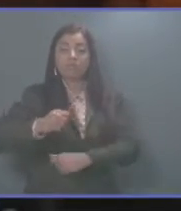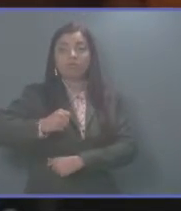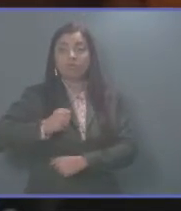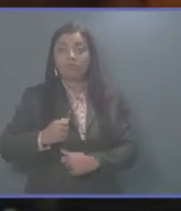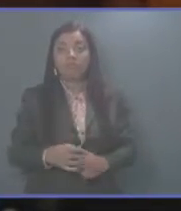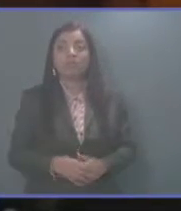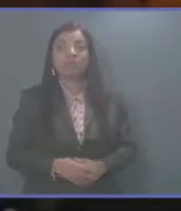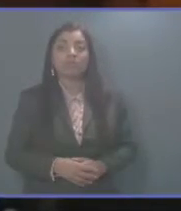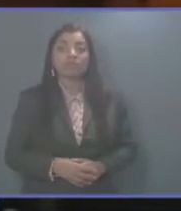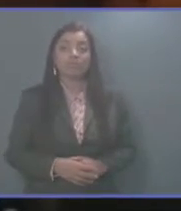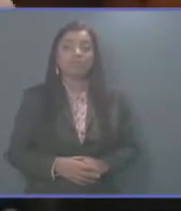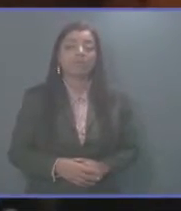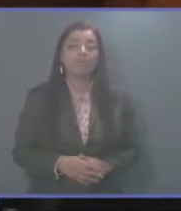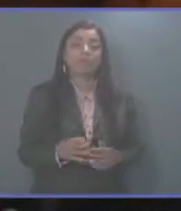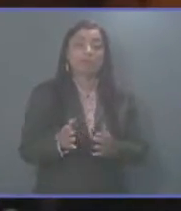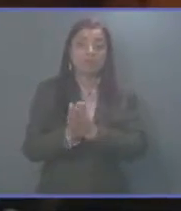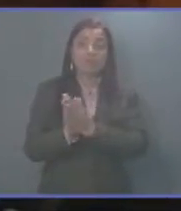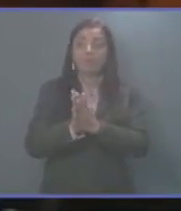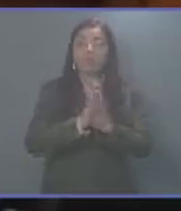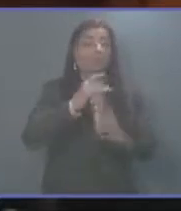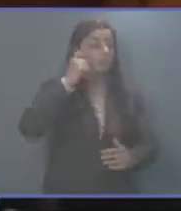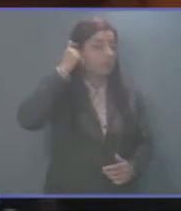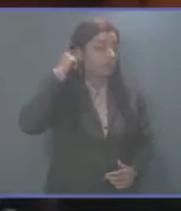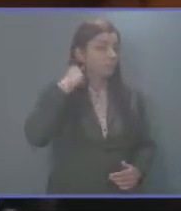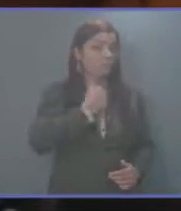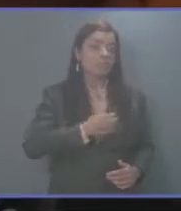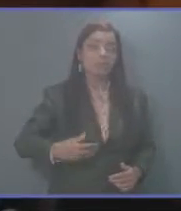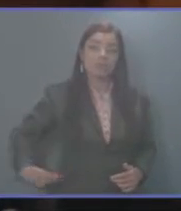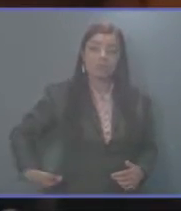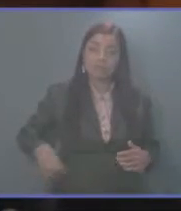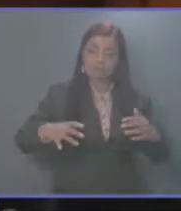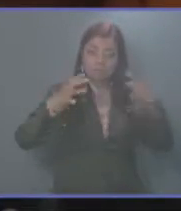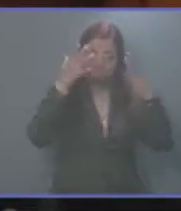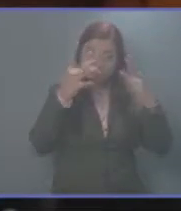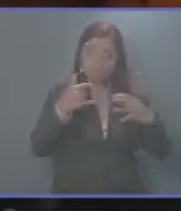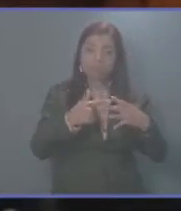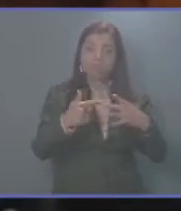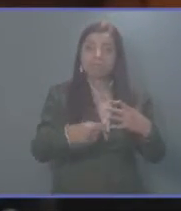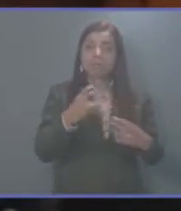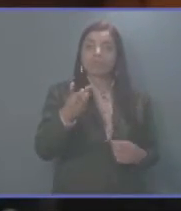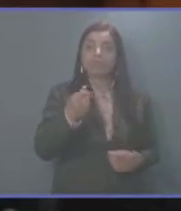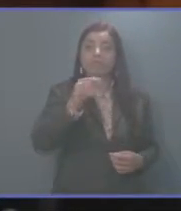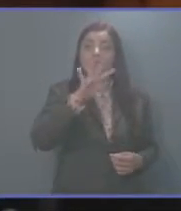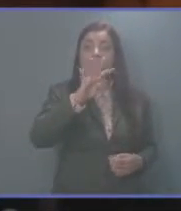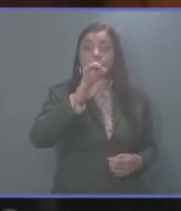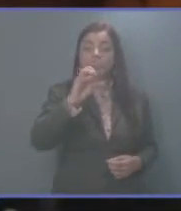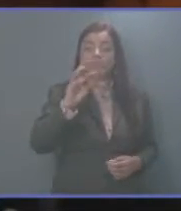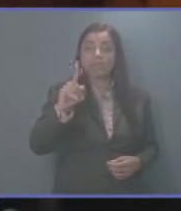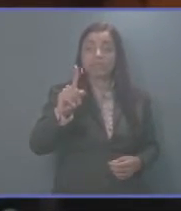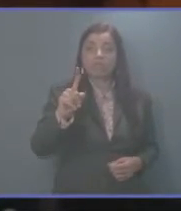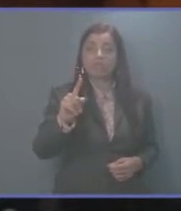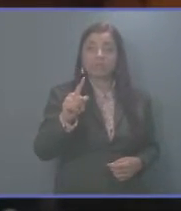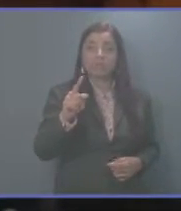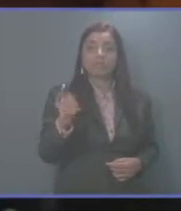Defensa. Con su venia, presidente, leo el decreto número 401.